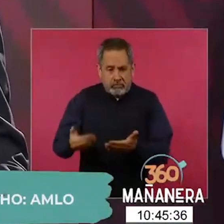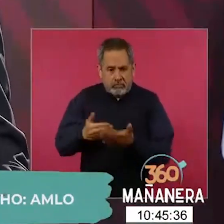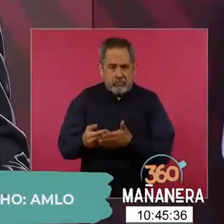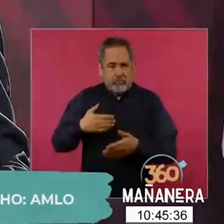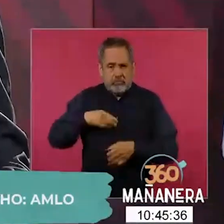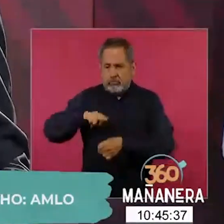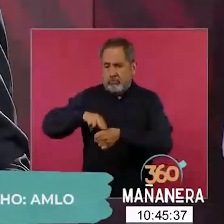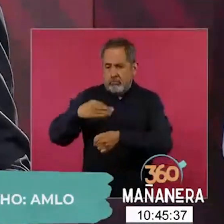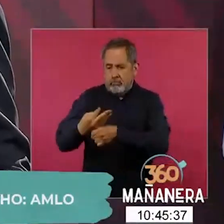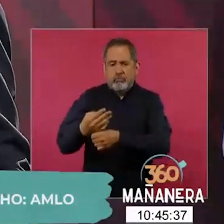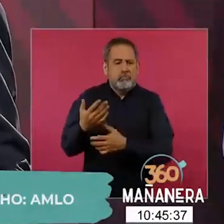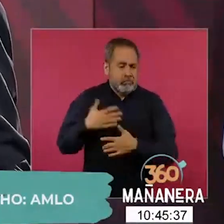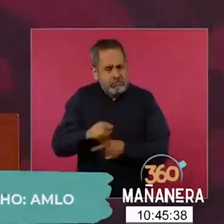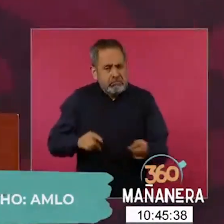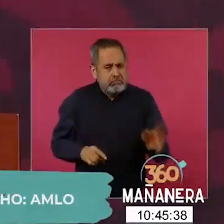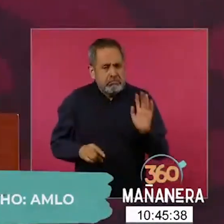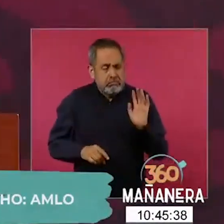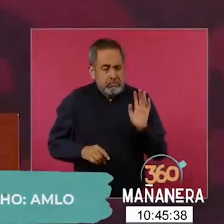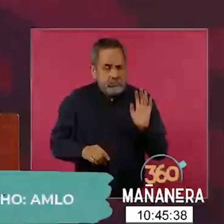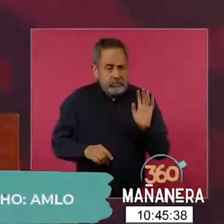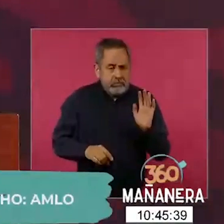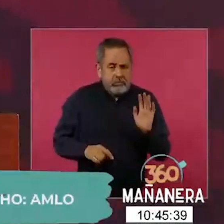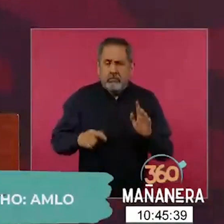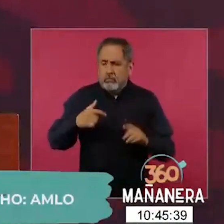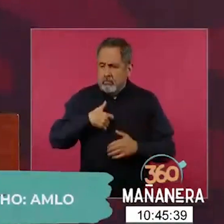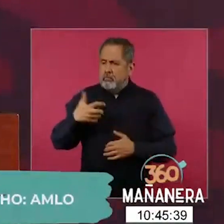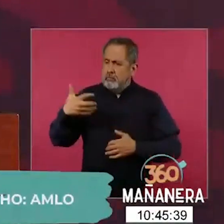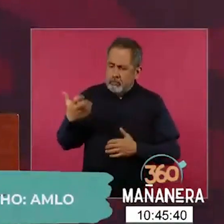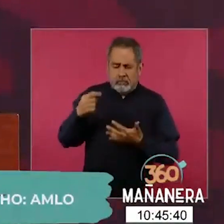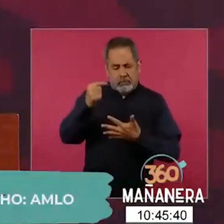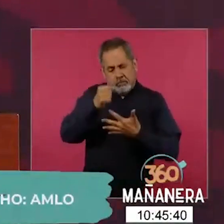notario, ¿no? He hecho